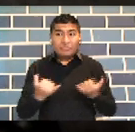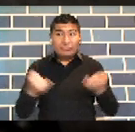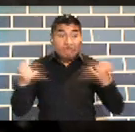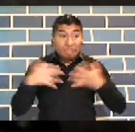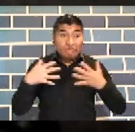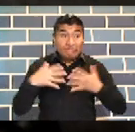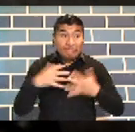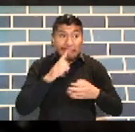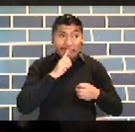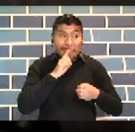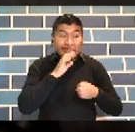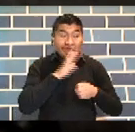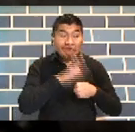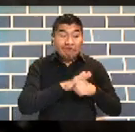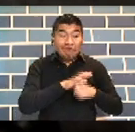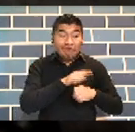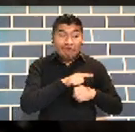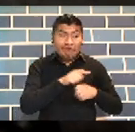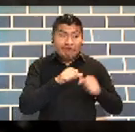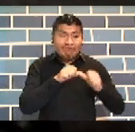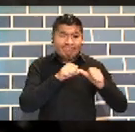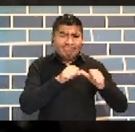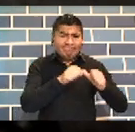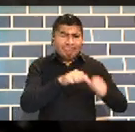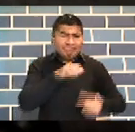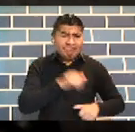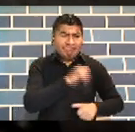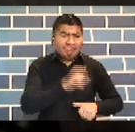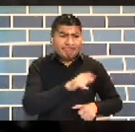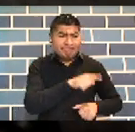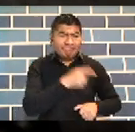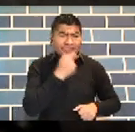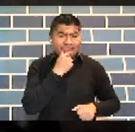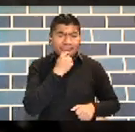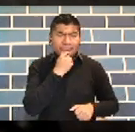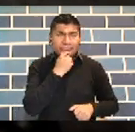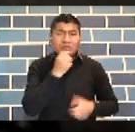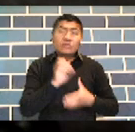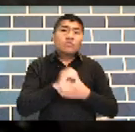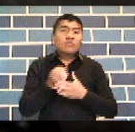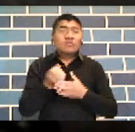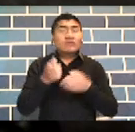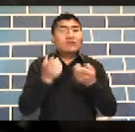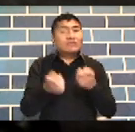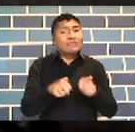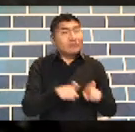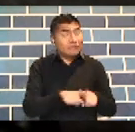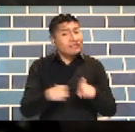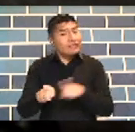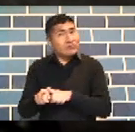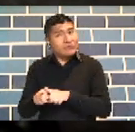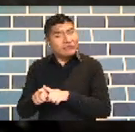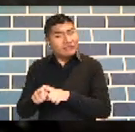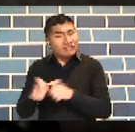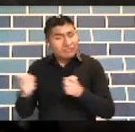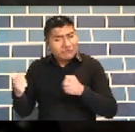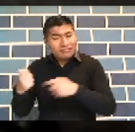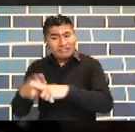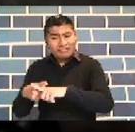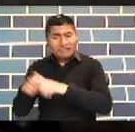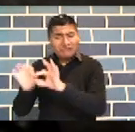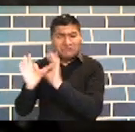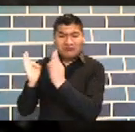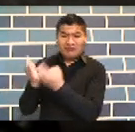a un compromiso que es duradero, que es para siempre, o también la oposición de la misma